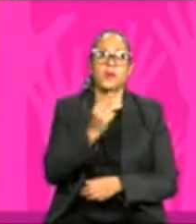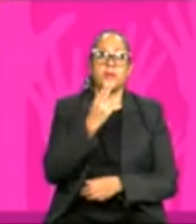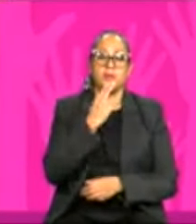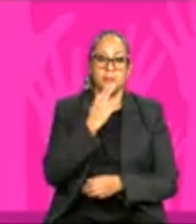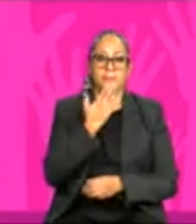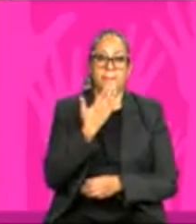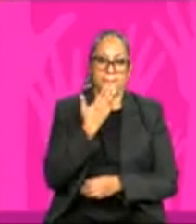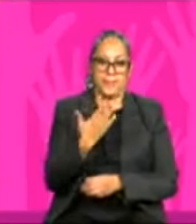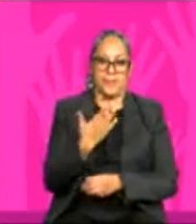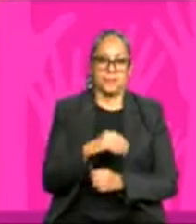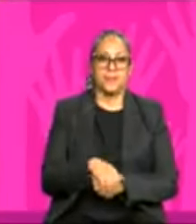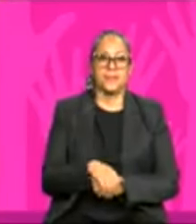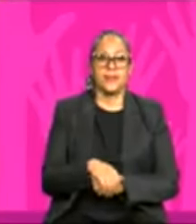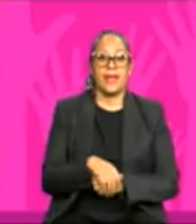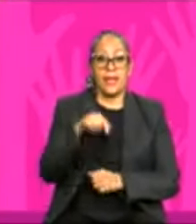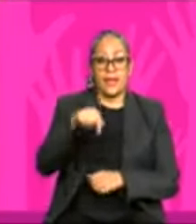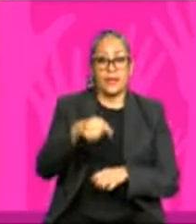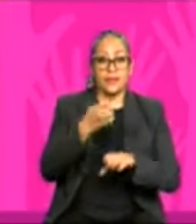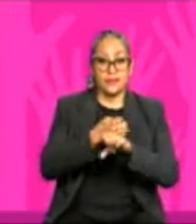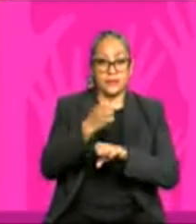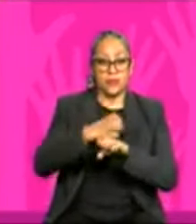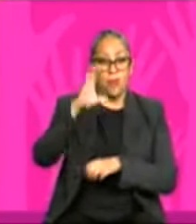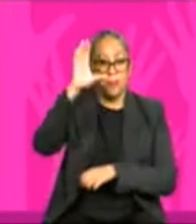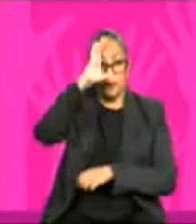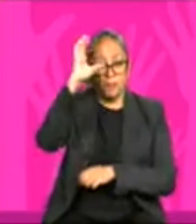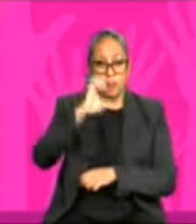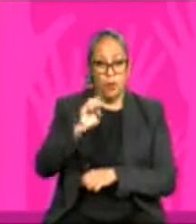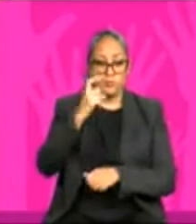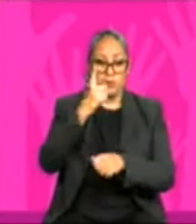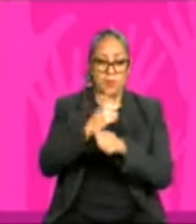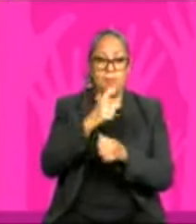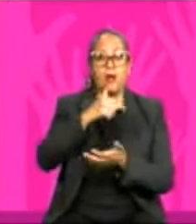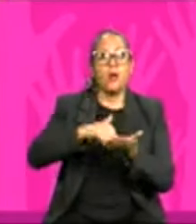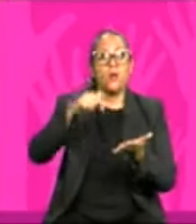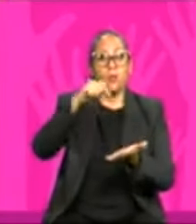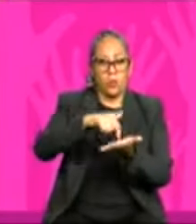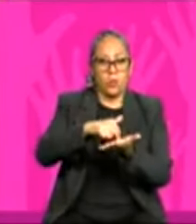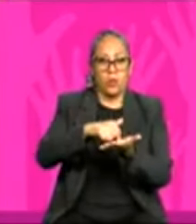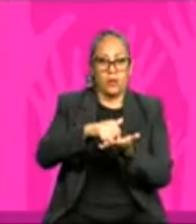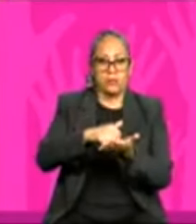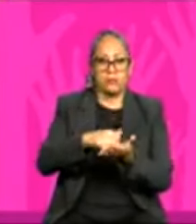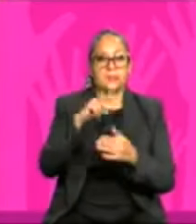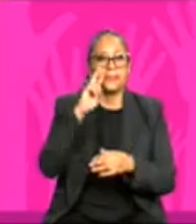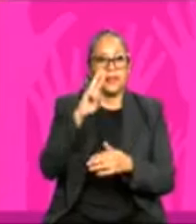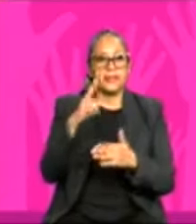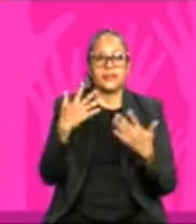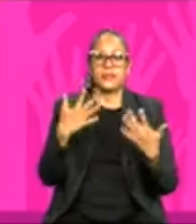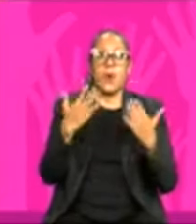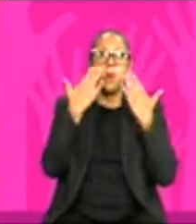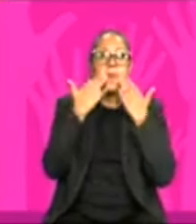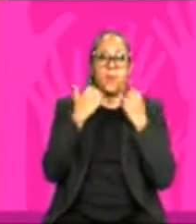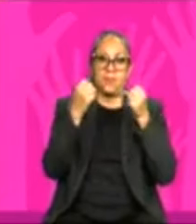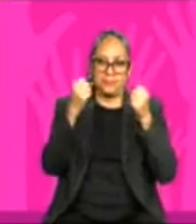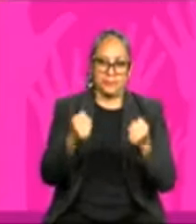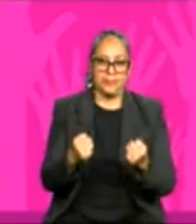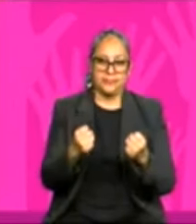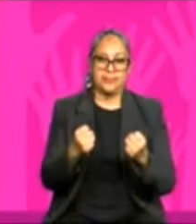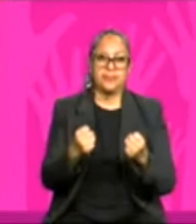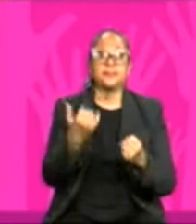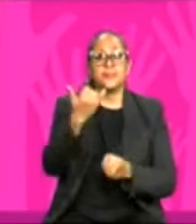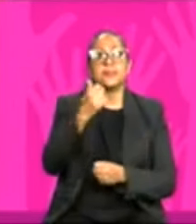No puede ser que Morelos sea primer lugar nacional en los primeros indicadores de inseguridad y al mismo